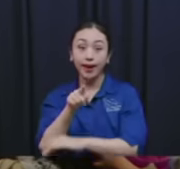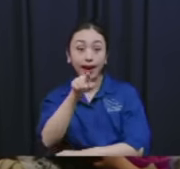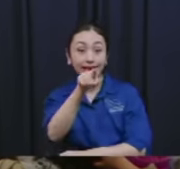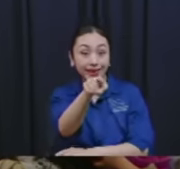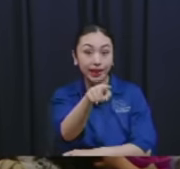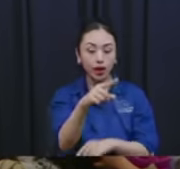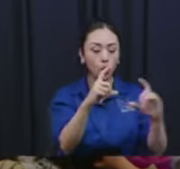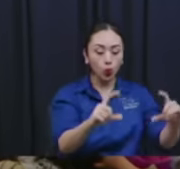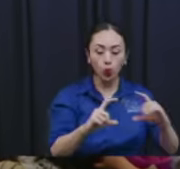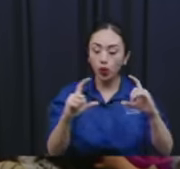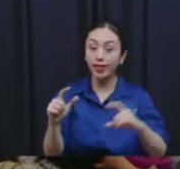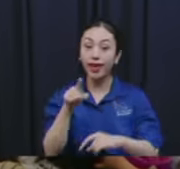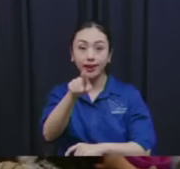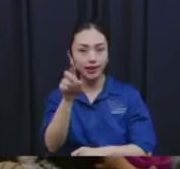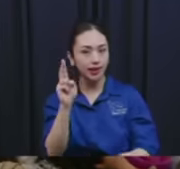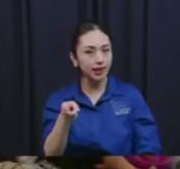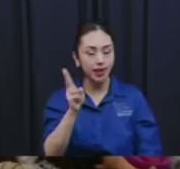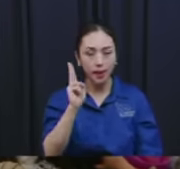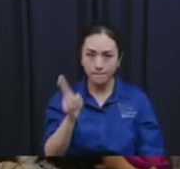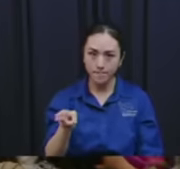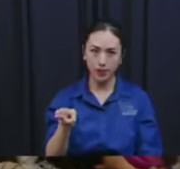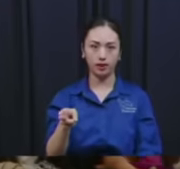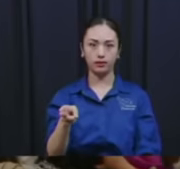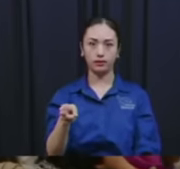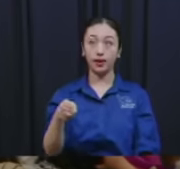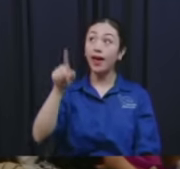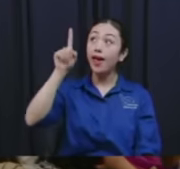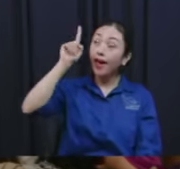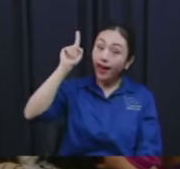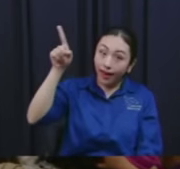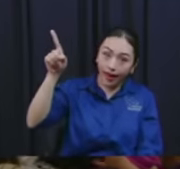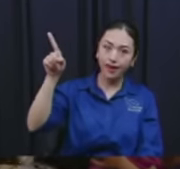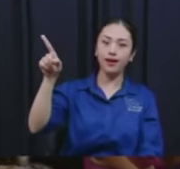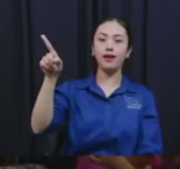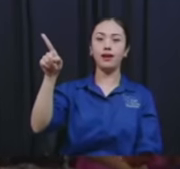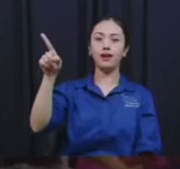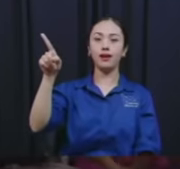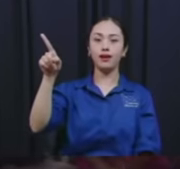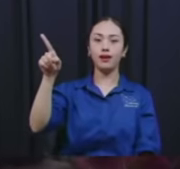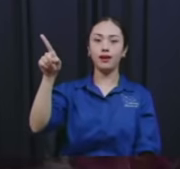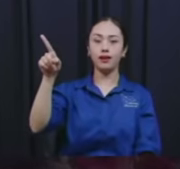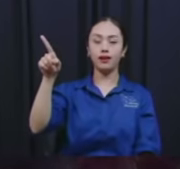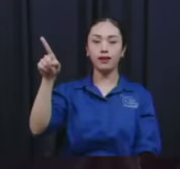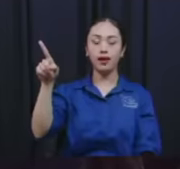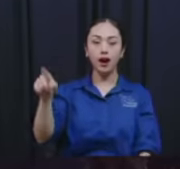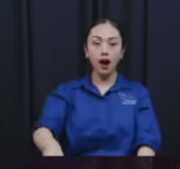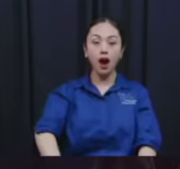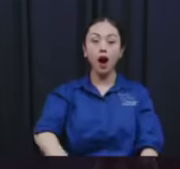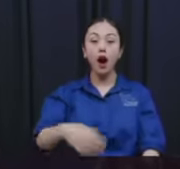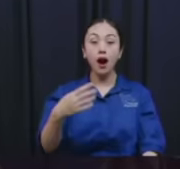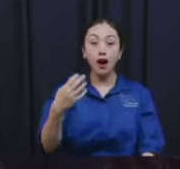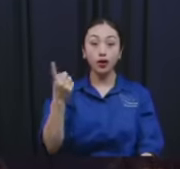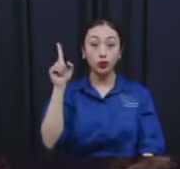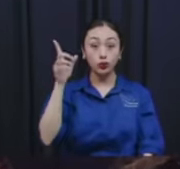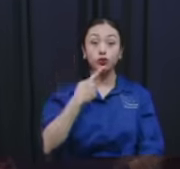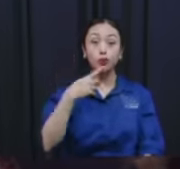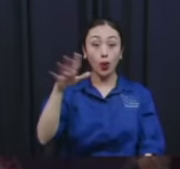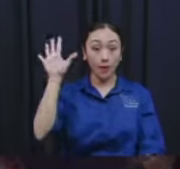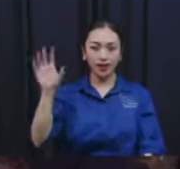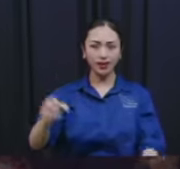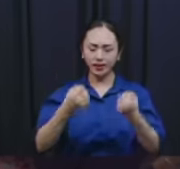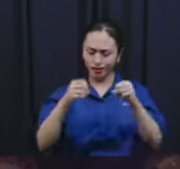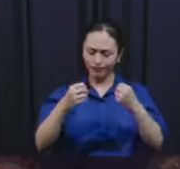vigila sobre su palabra para cumplirla Dios vigila sobre sus promesas Dios es vigilante Dios es